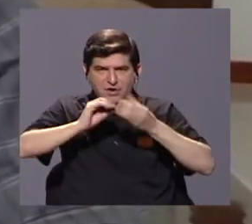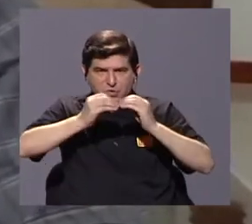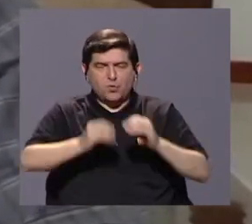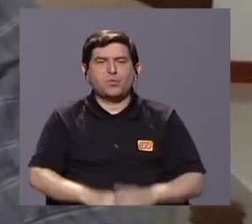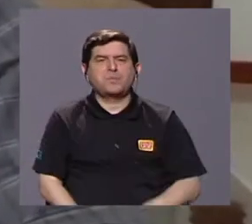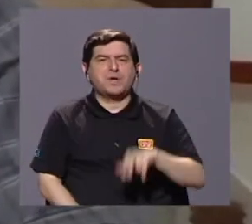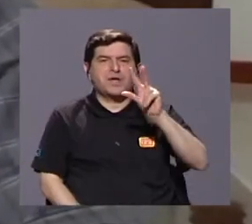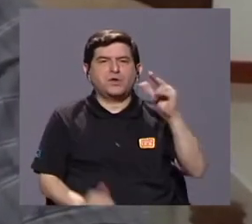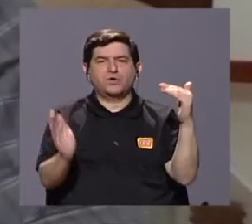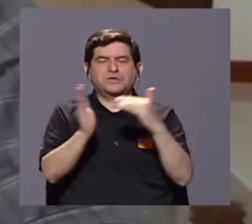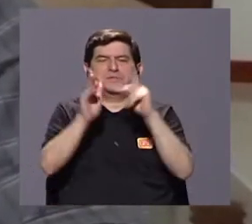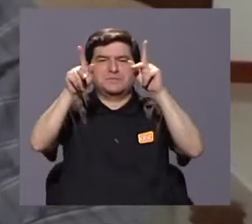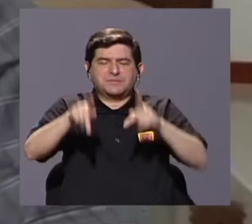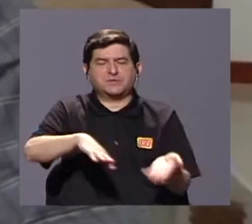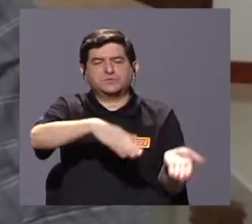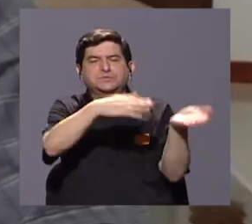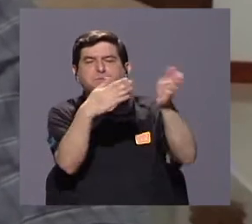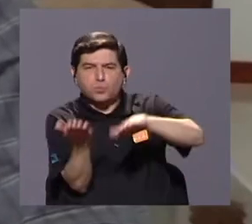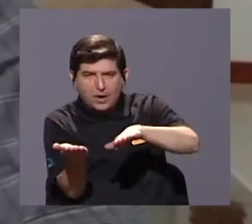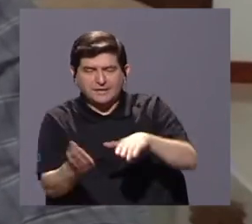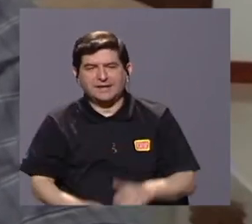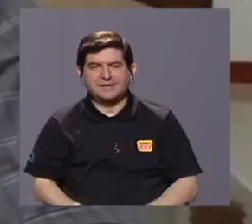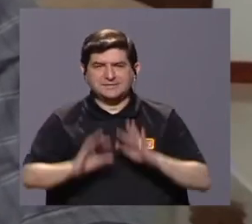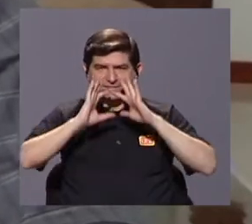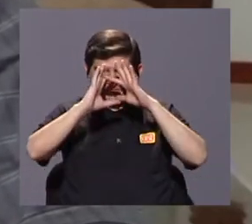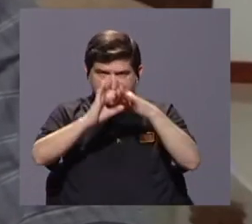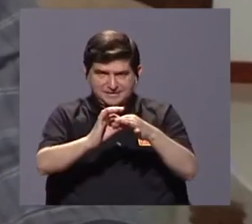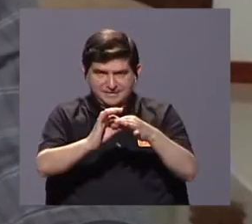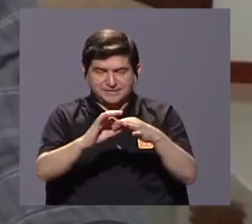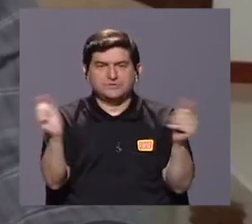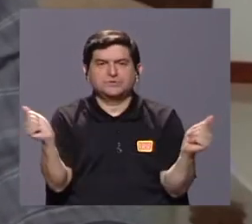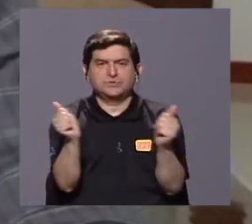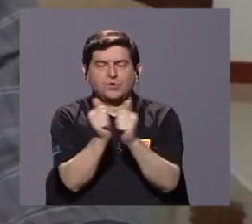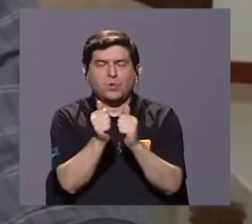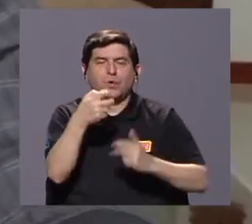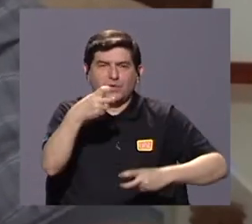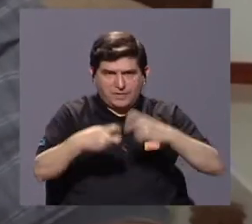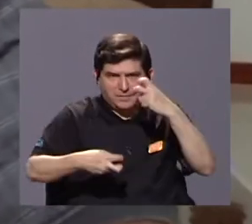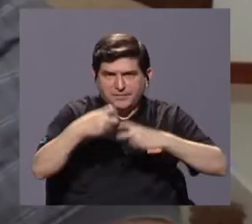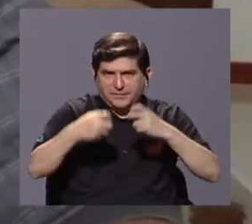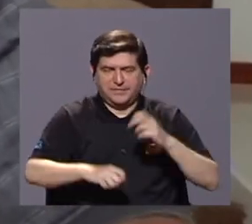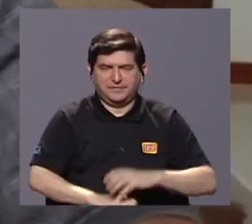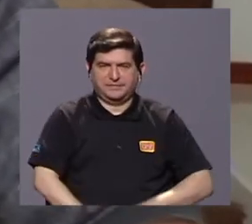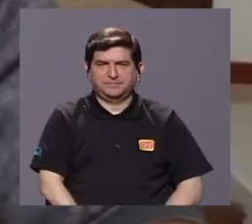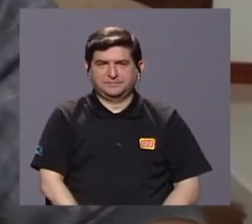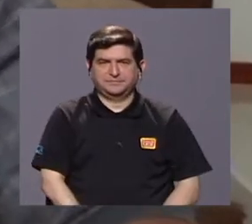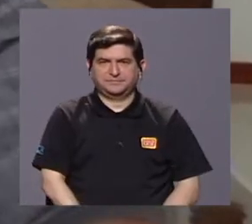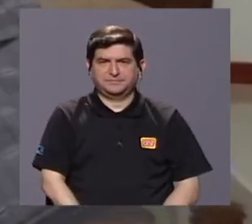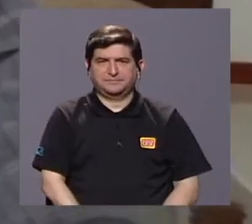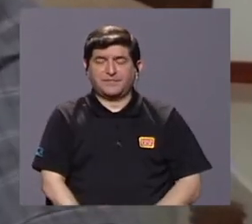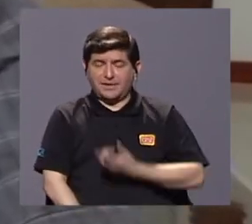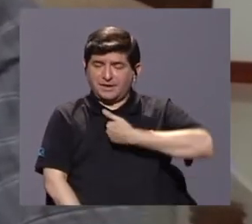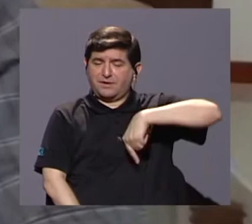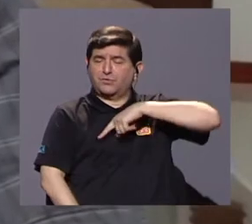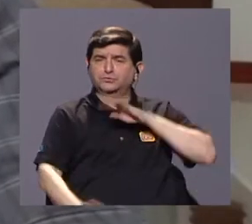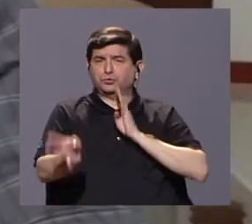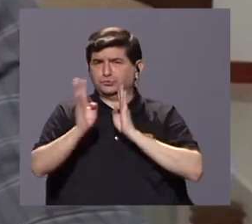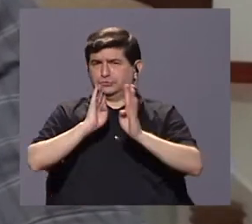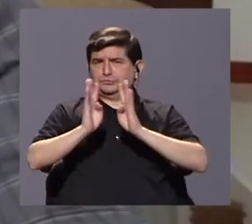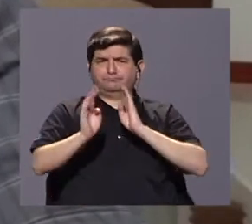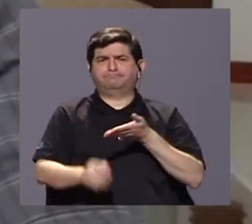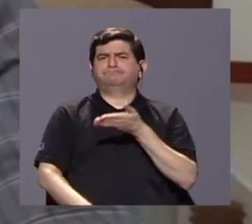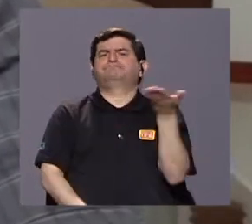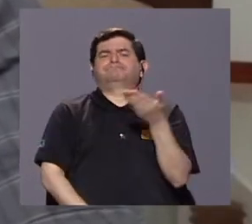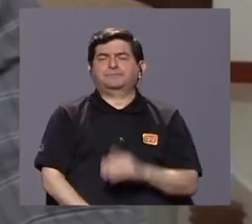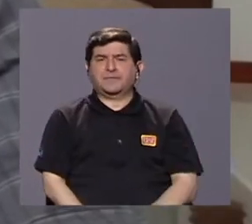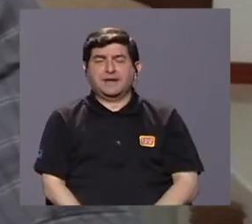más de 3.000 fallecidos relacionados con este problema. Entonces, estamos hablando